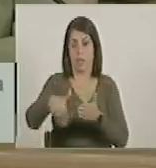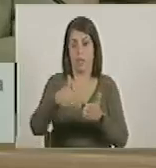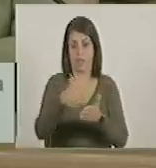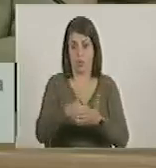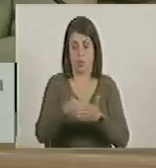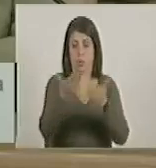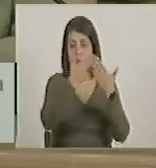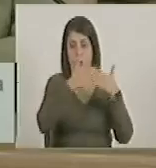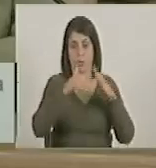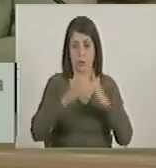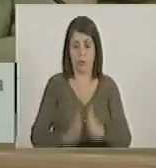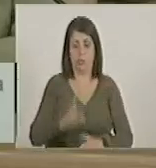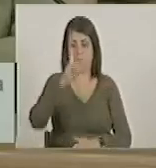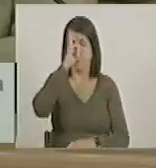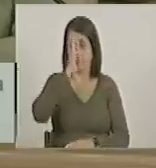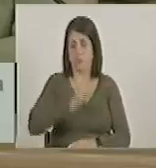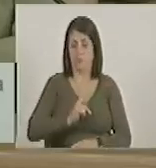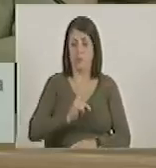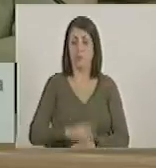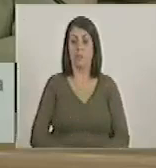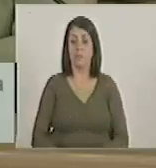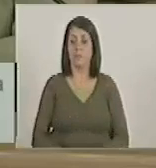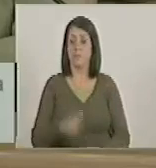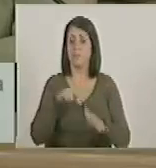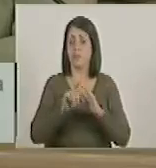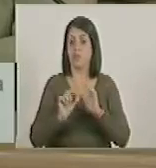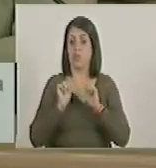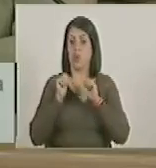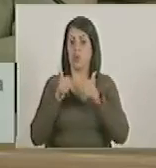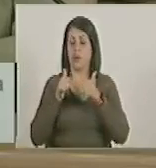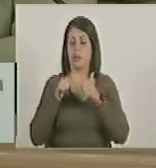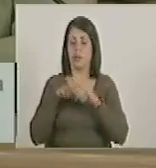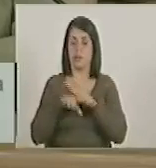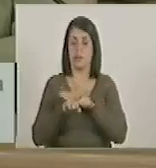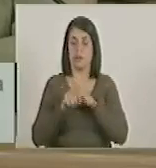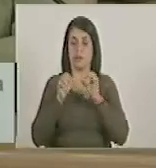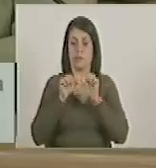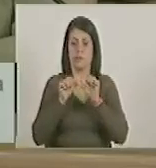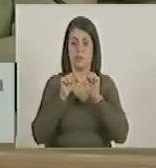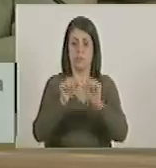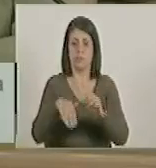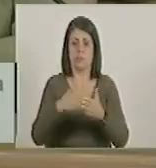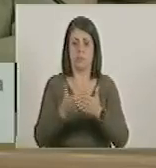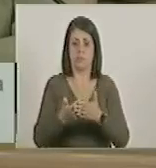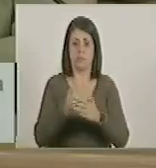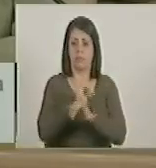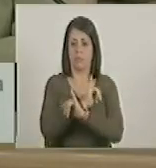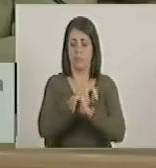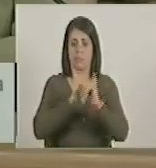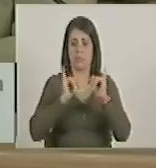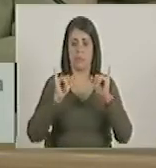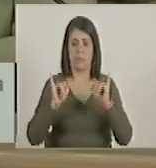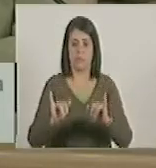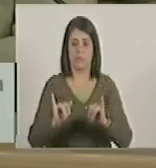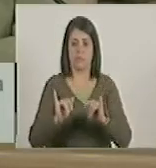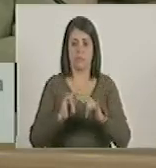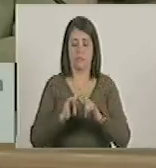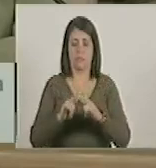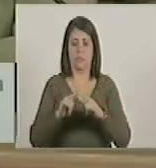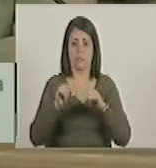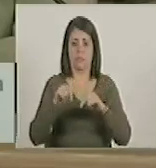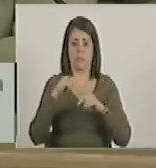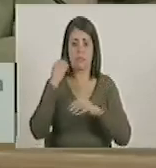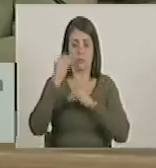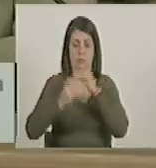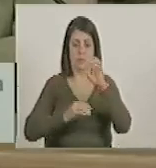los estudiantes con discapacidad desde su ingreso y permanencia hasta su culminación de estudio, a los